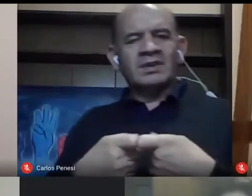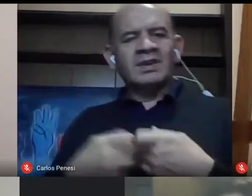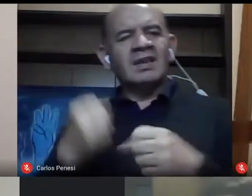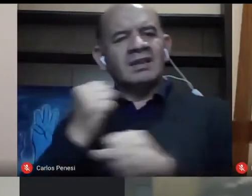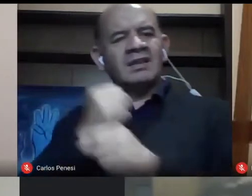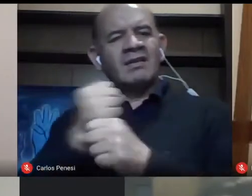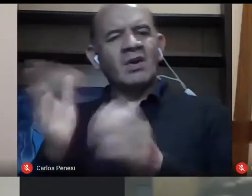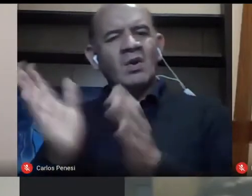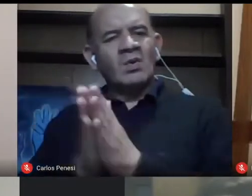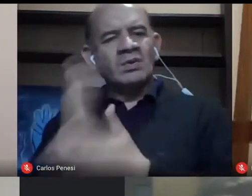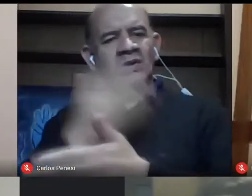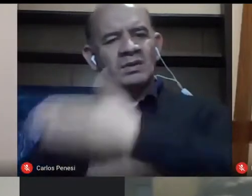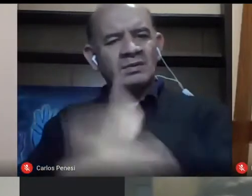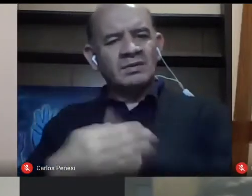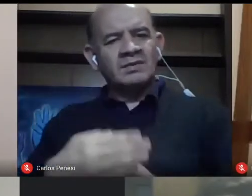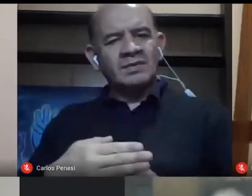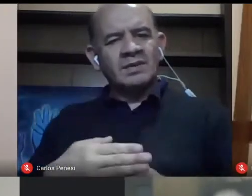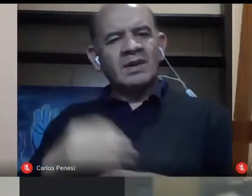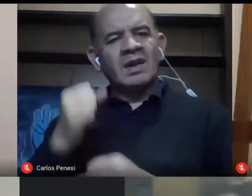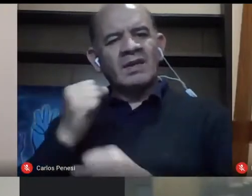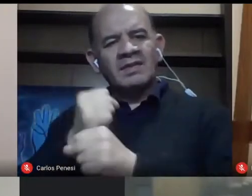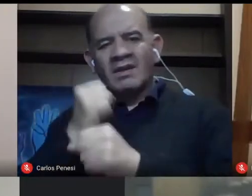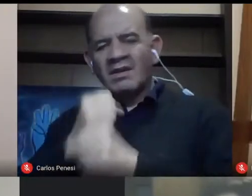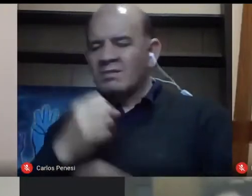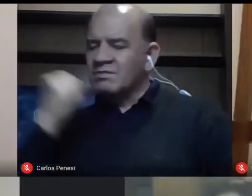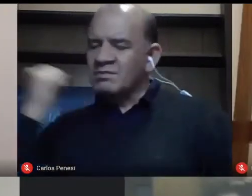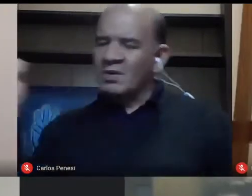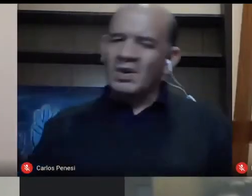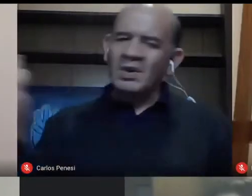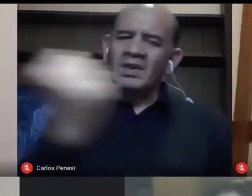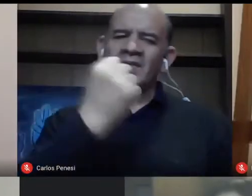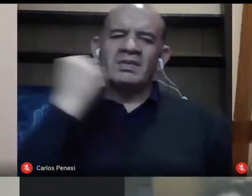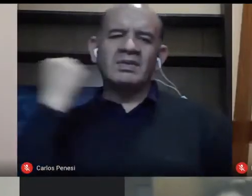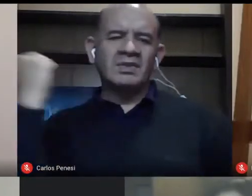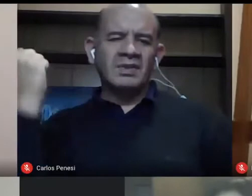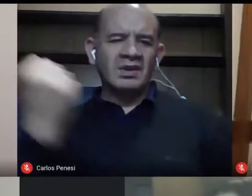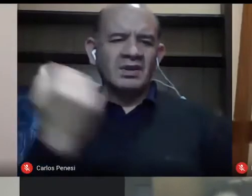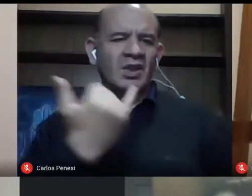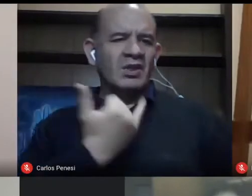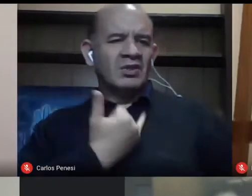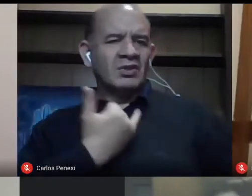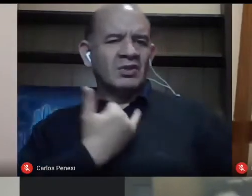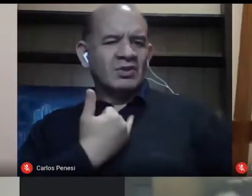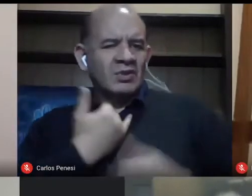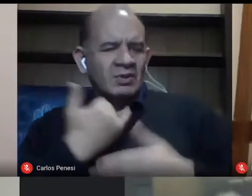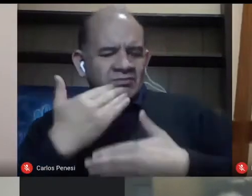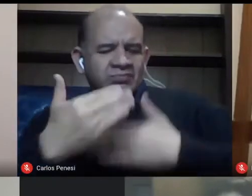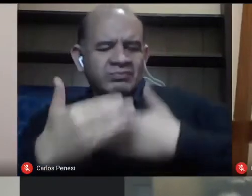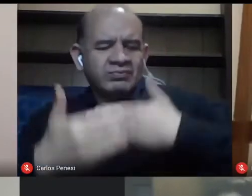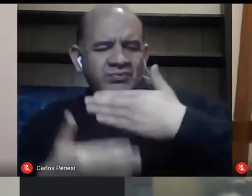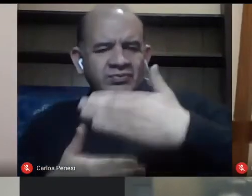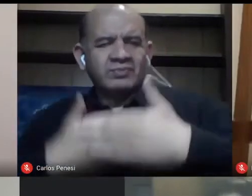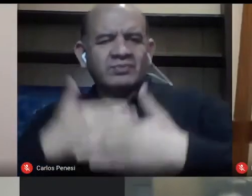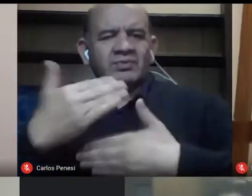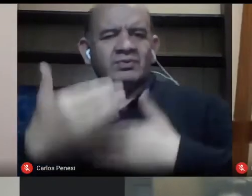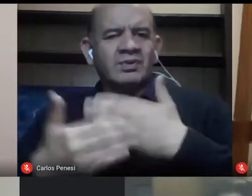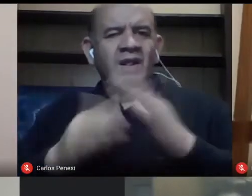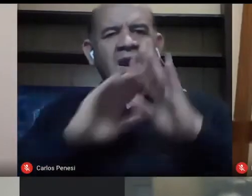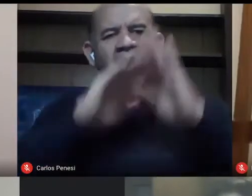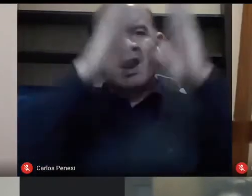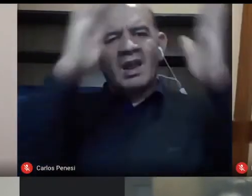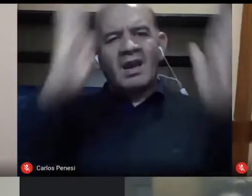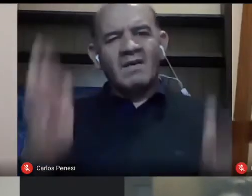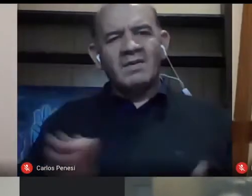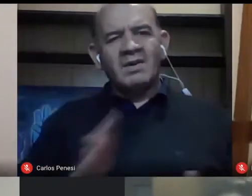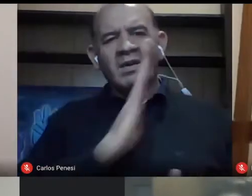realizando un trabajo muy importante en donde no solamente participa la Biblioteca